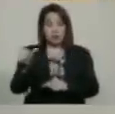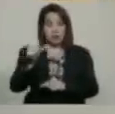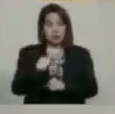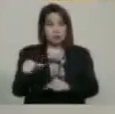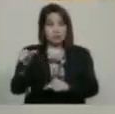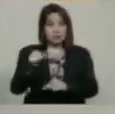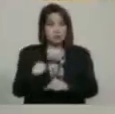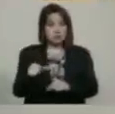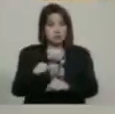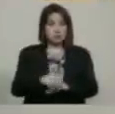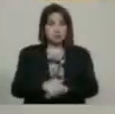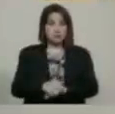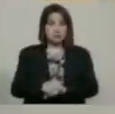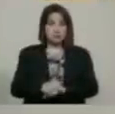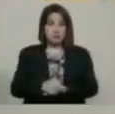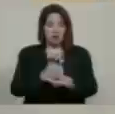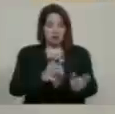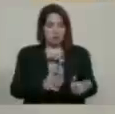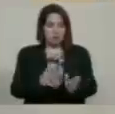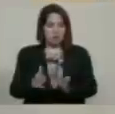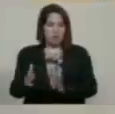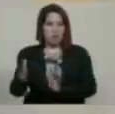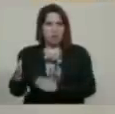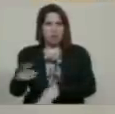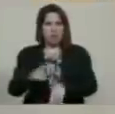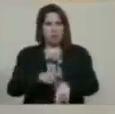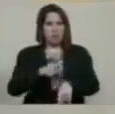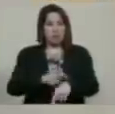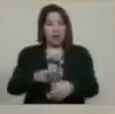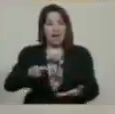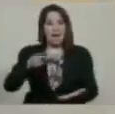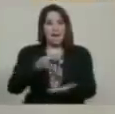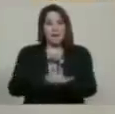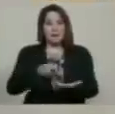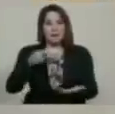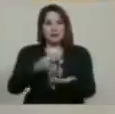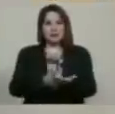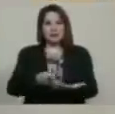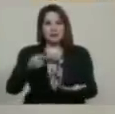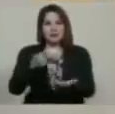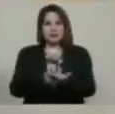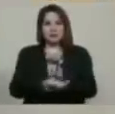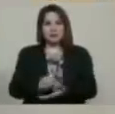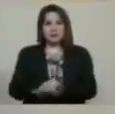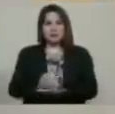se va a cumplir el cronograma de pago de los aguinaldos